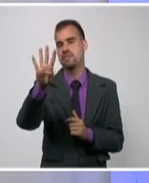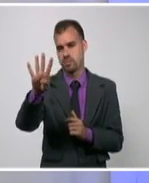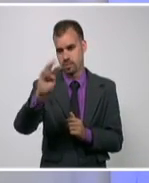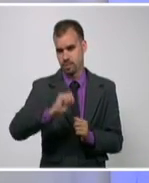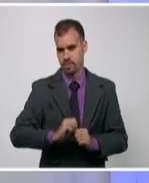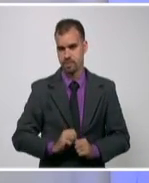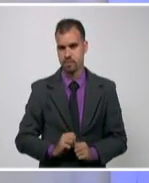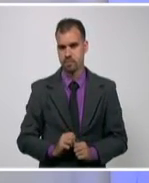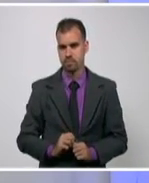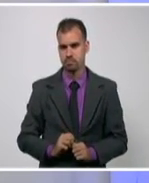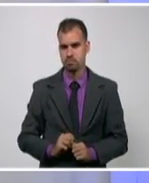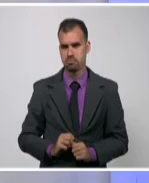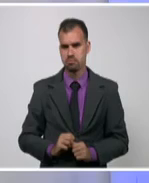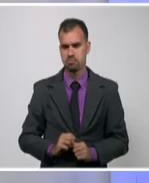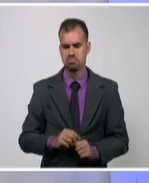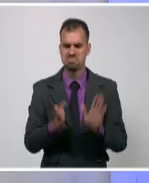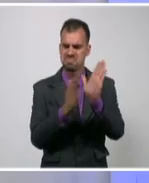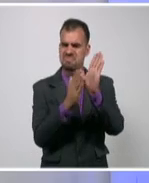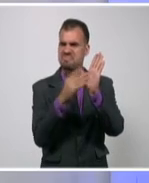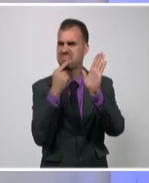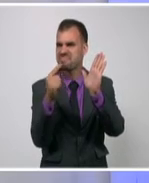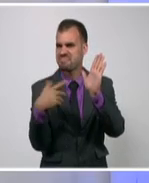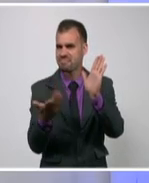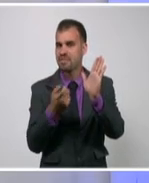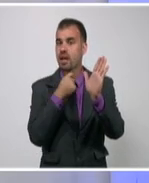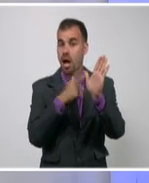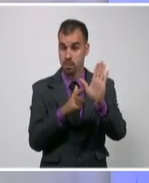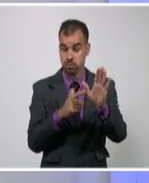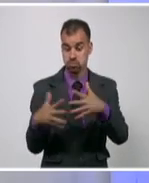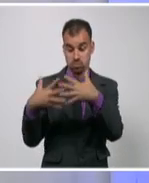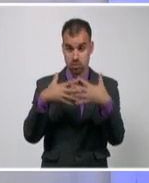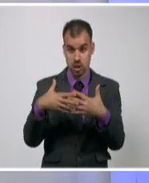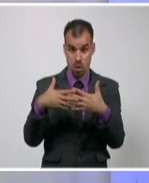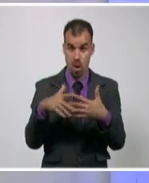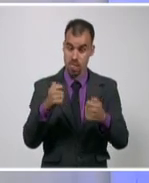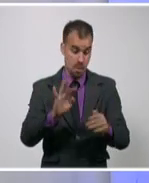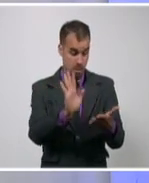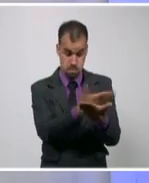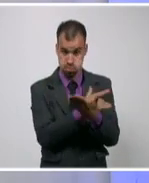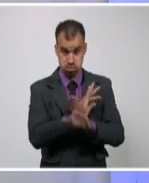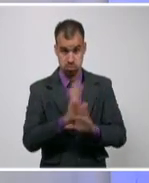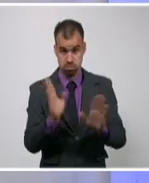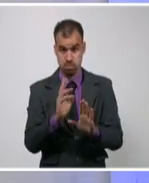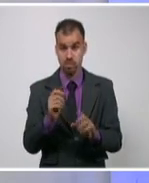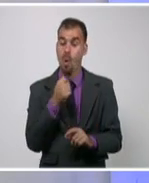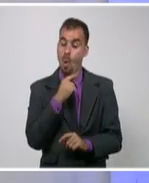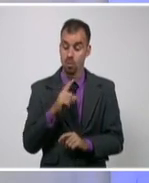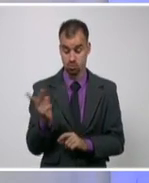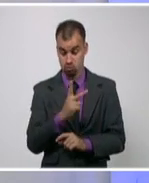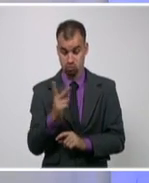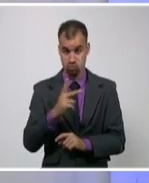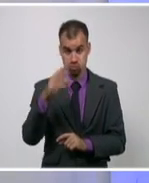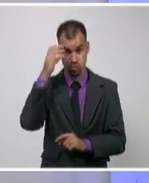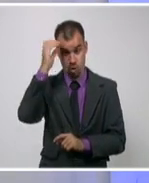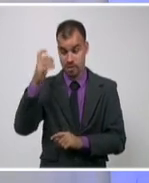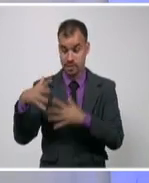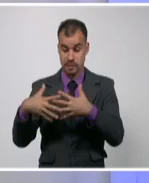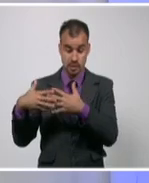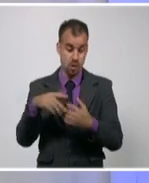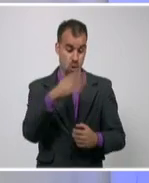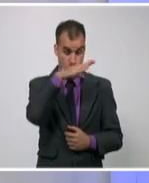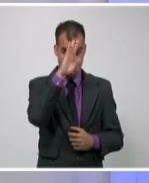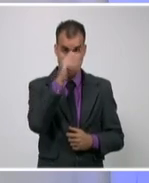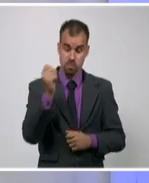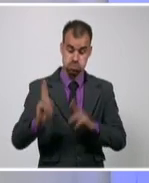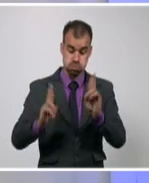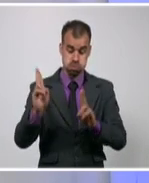letra decía que si Estados Unidos no abandonaba la base o los dos gobiernos acordaban una modificación de sus límites actuales,